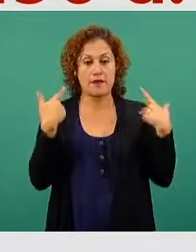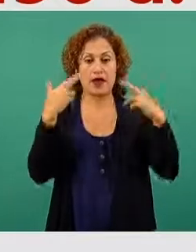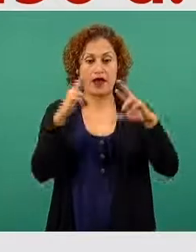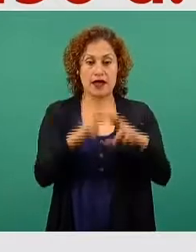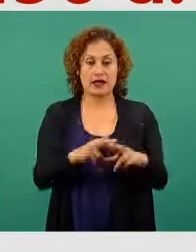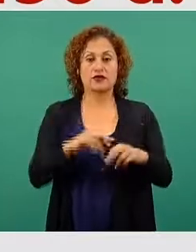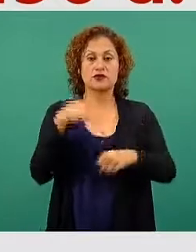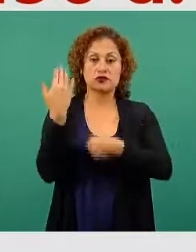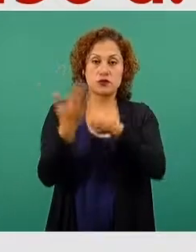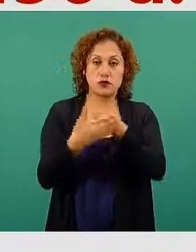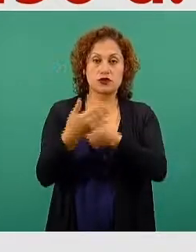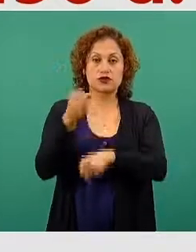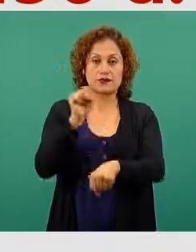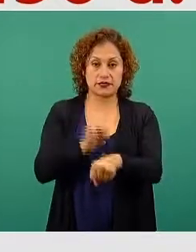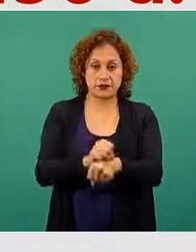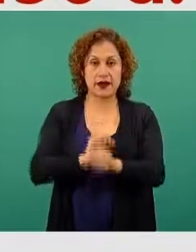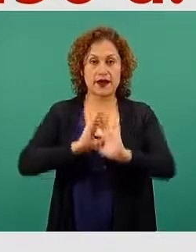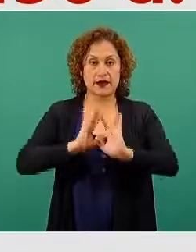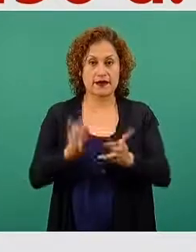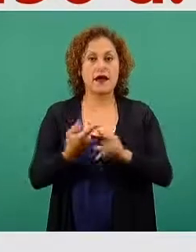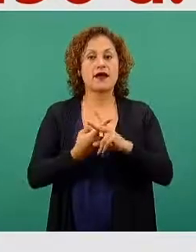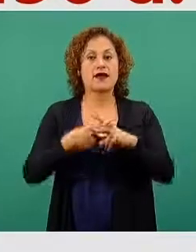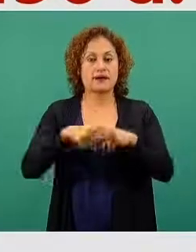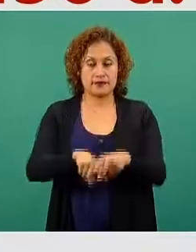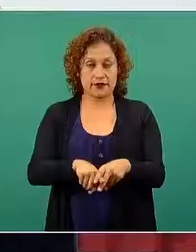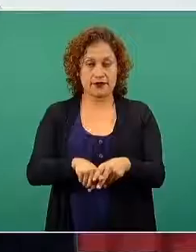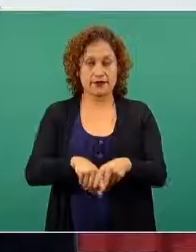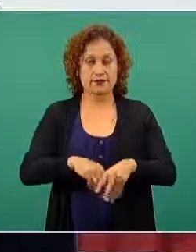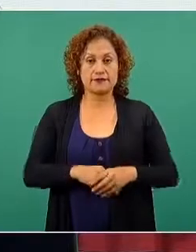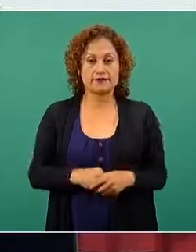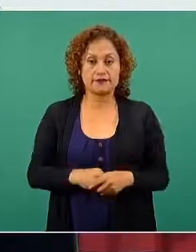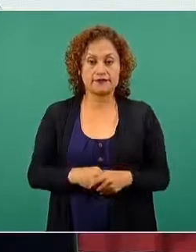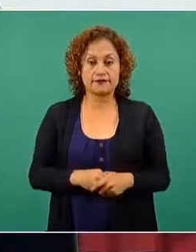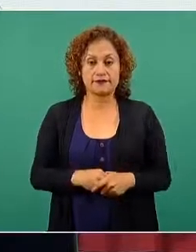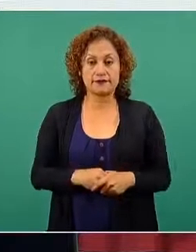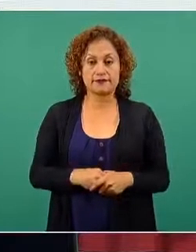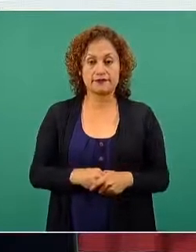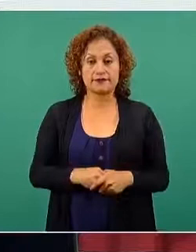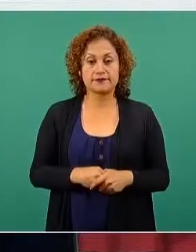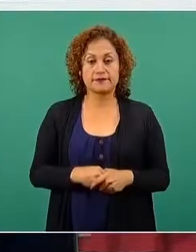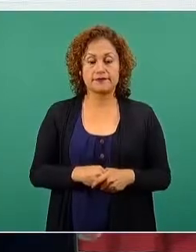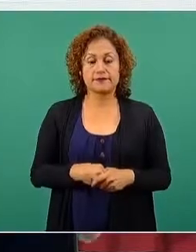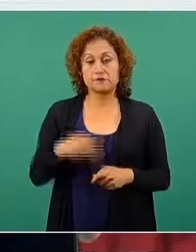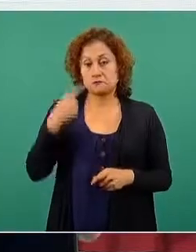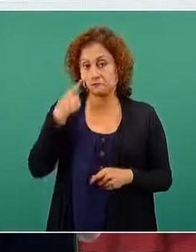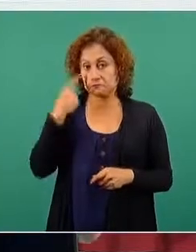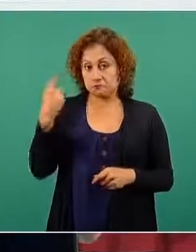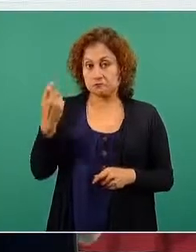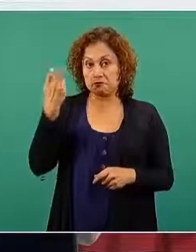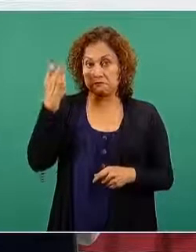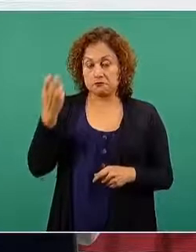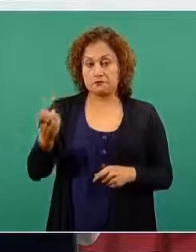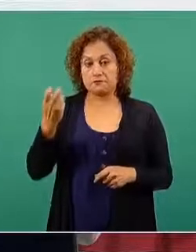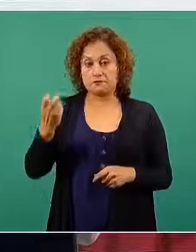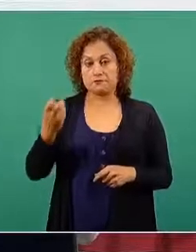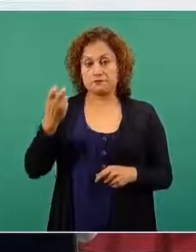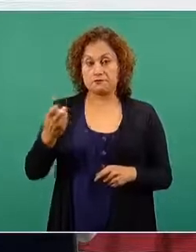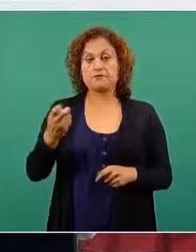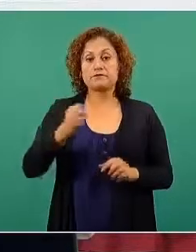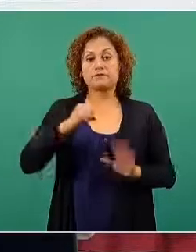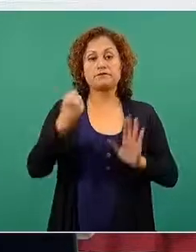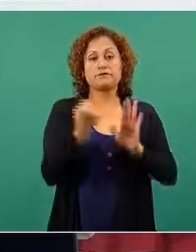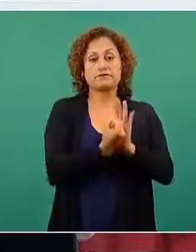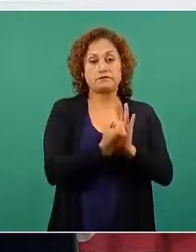la siguiente semana, tercera semana consecutiva. La siguiente, por favor. Vemos la distribución de lo que hemos recibido hasta el